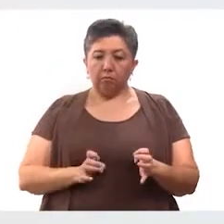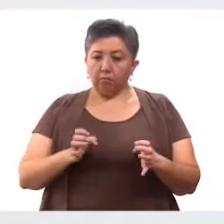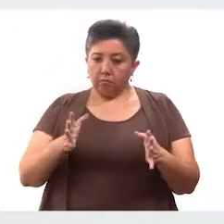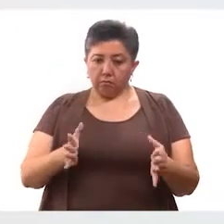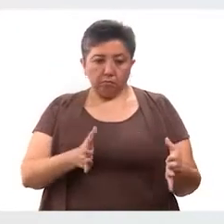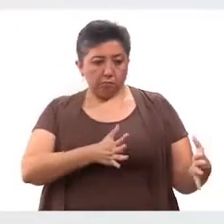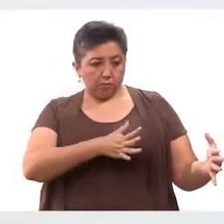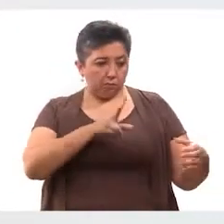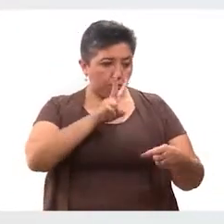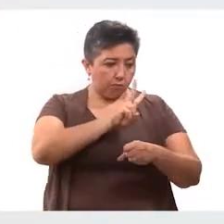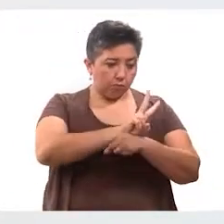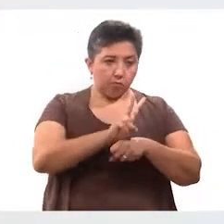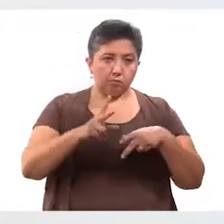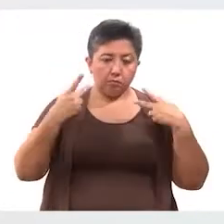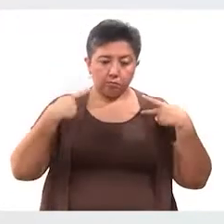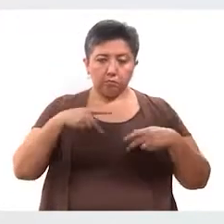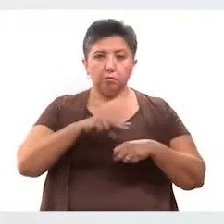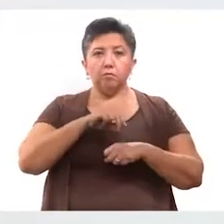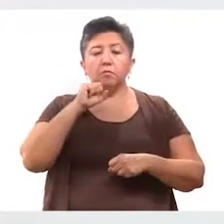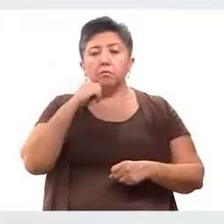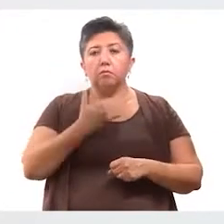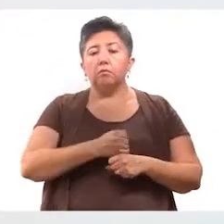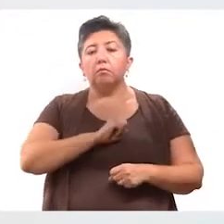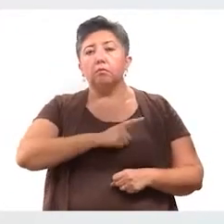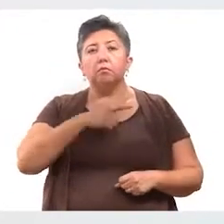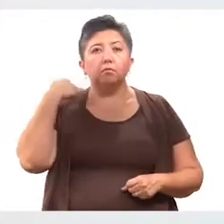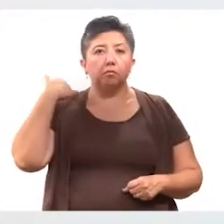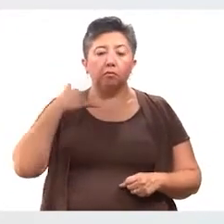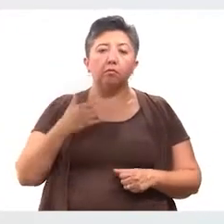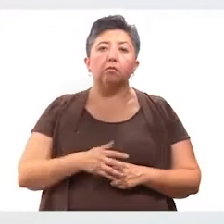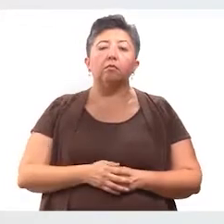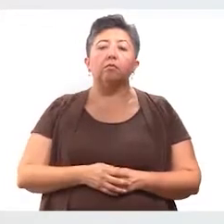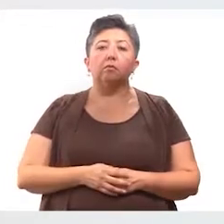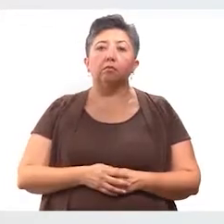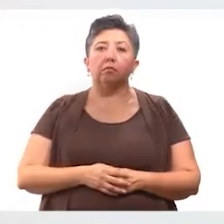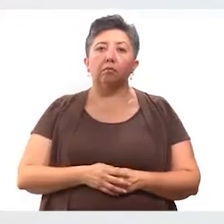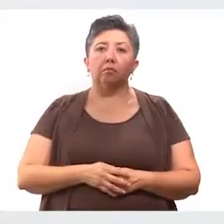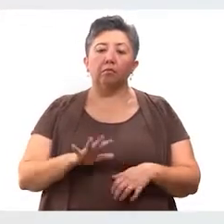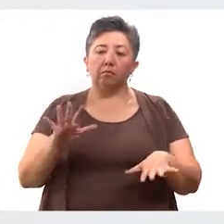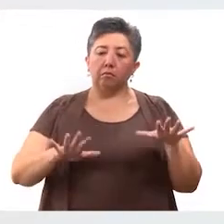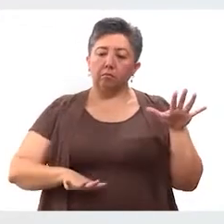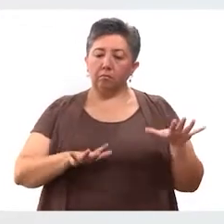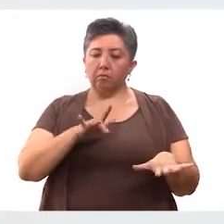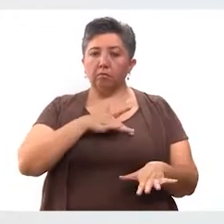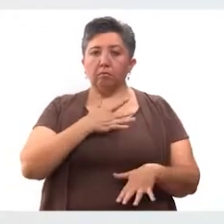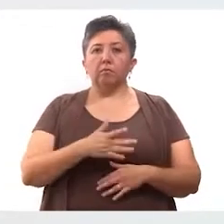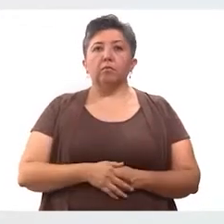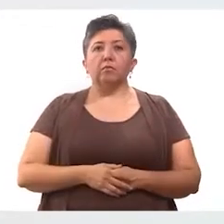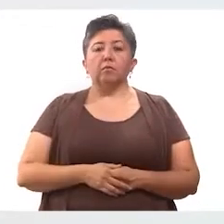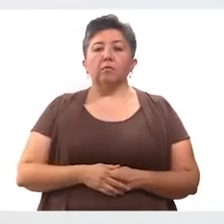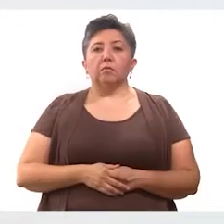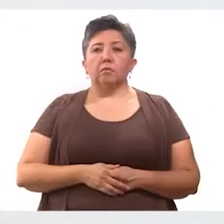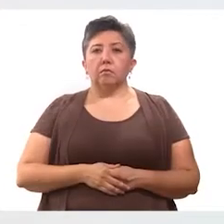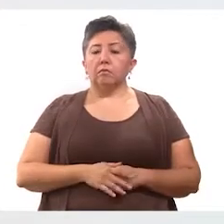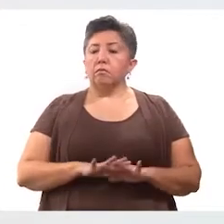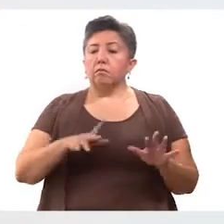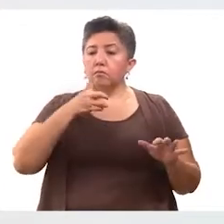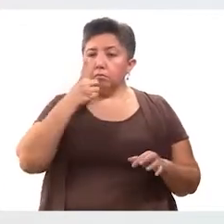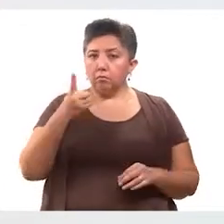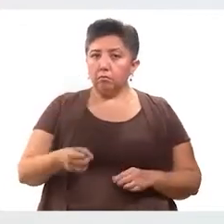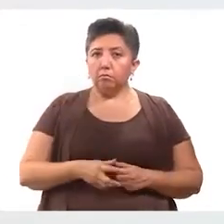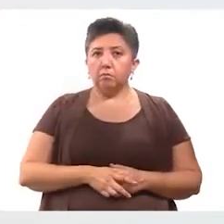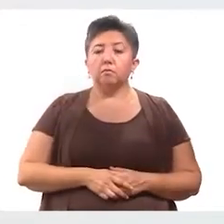estables, aislados, monitoreados por personal médico de la Secretaría de Salud de Yucatán. Presentan síntomas leves. Como